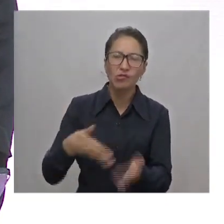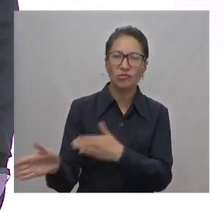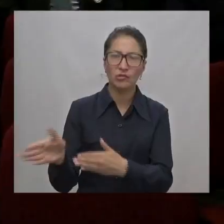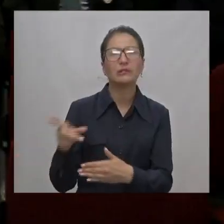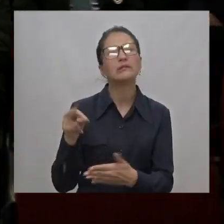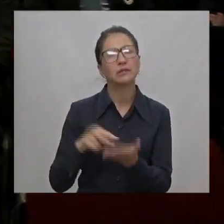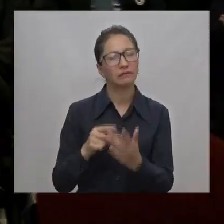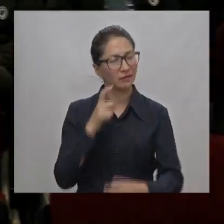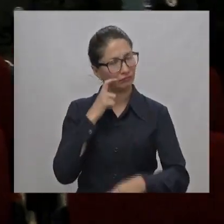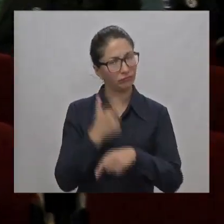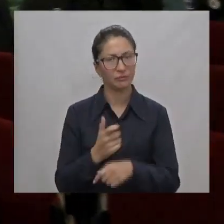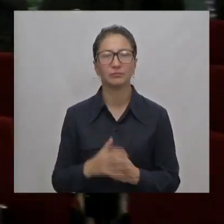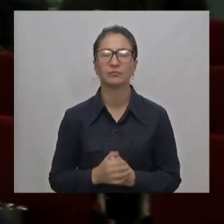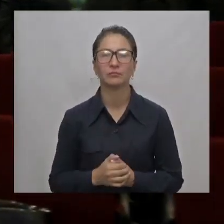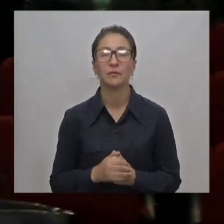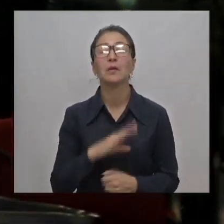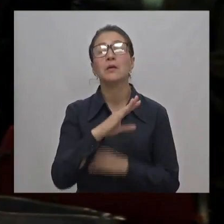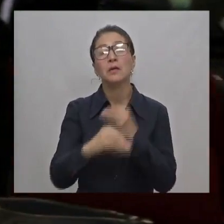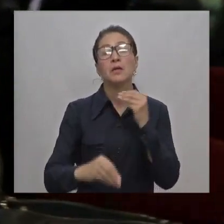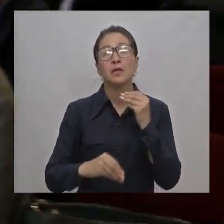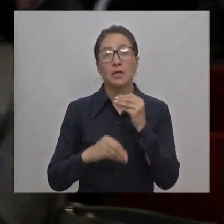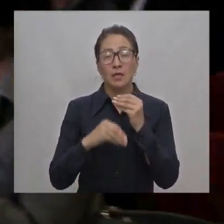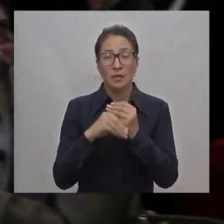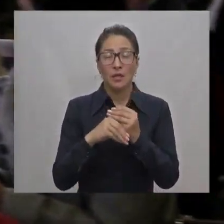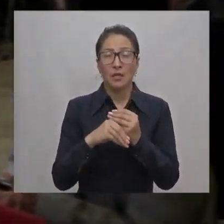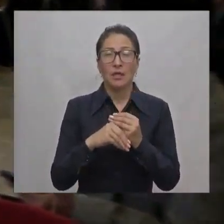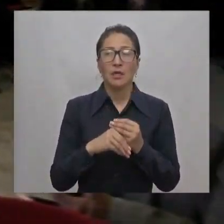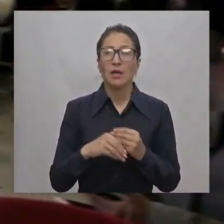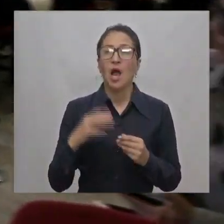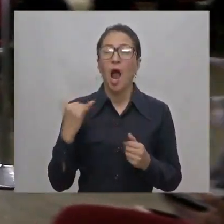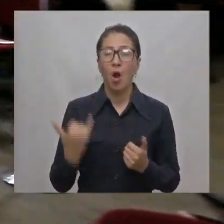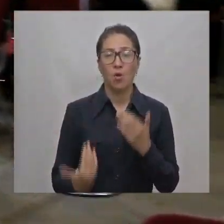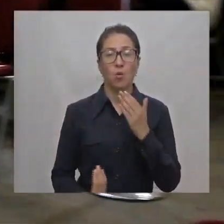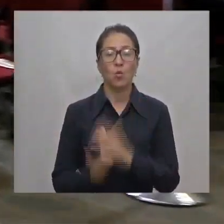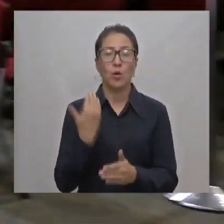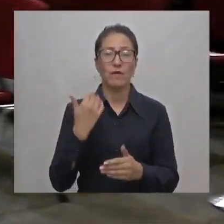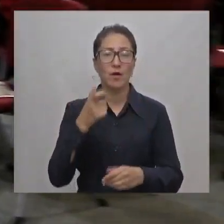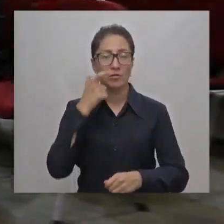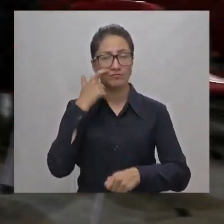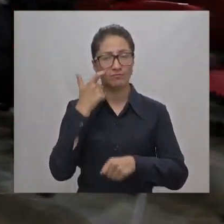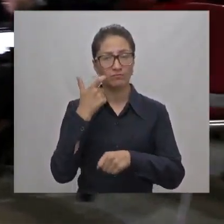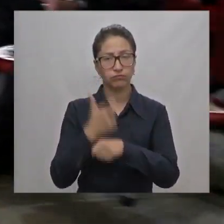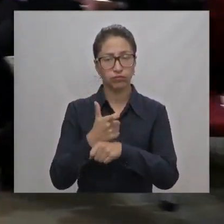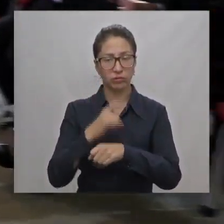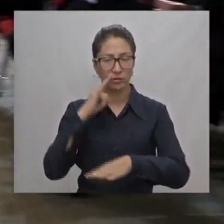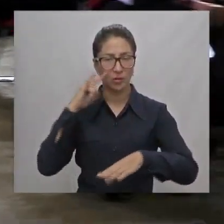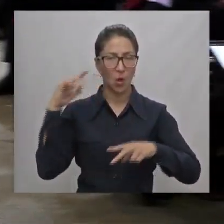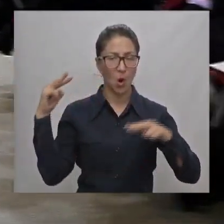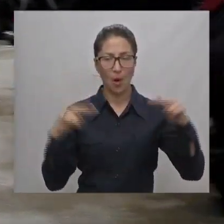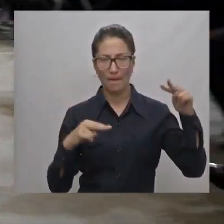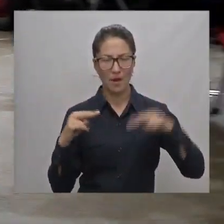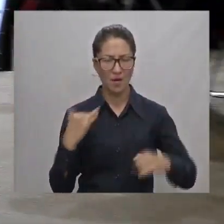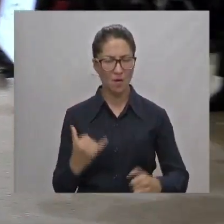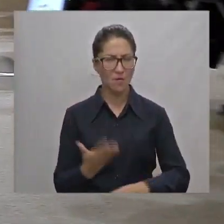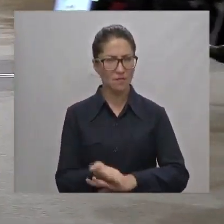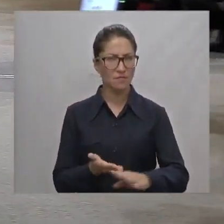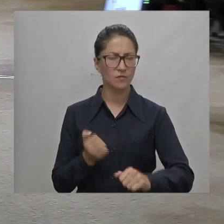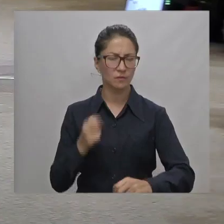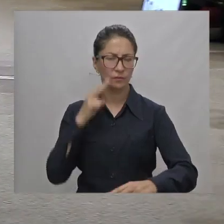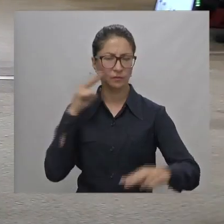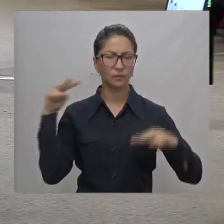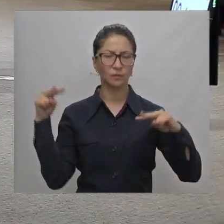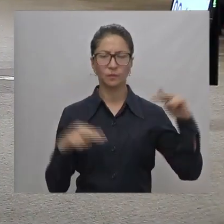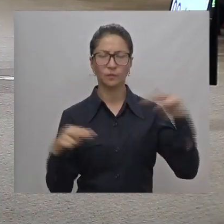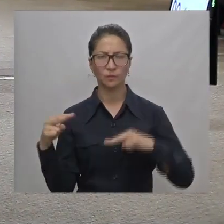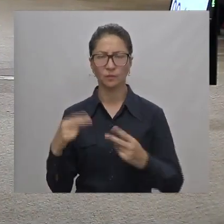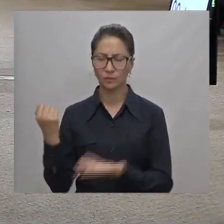gasto. Finalmente, anunció la entrada en funcionamiento del Observatorio Fiscal y de Gasto Público y que la entidad vigilará el